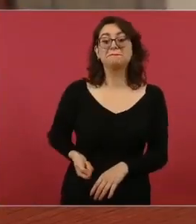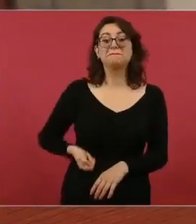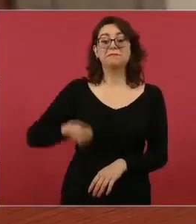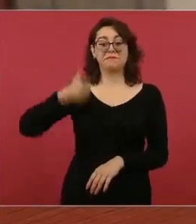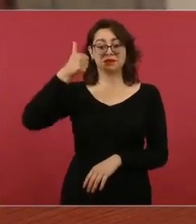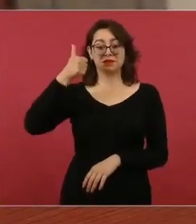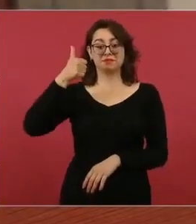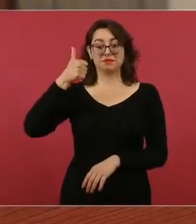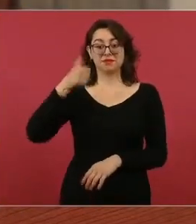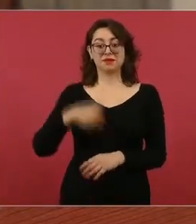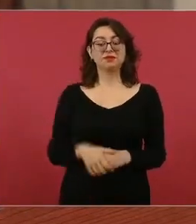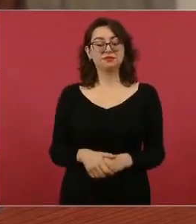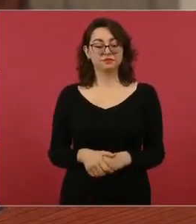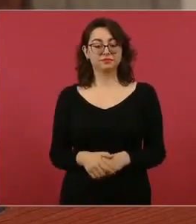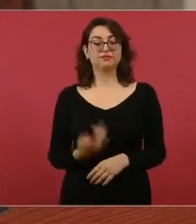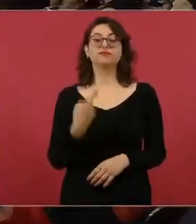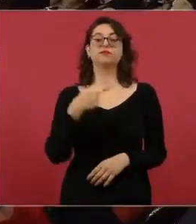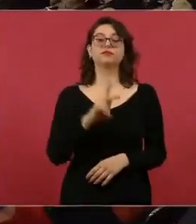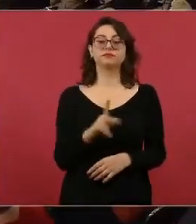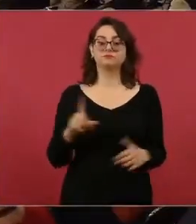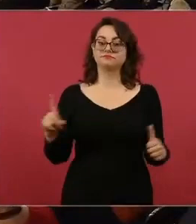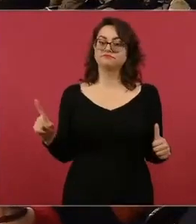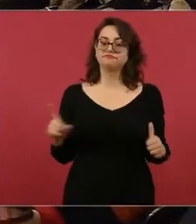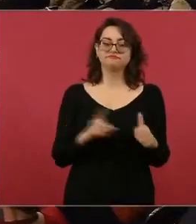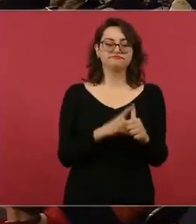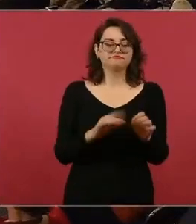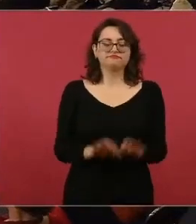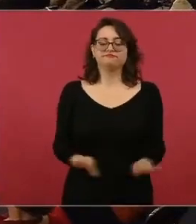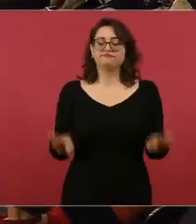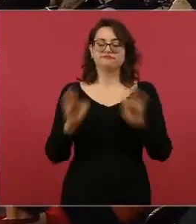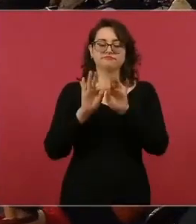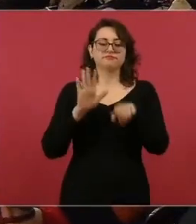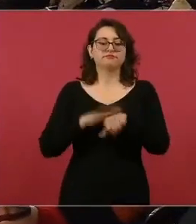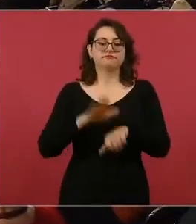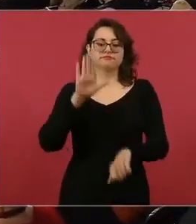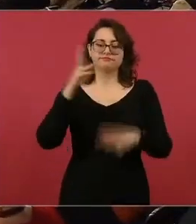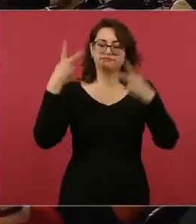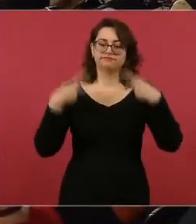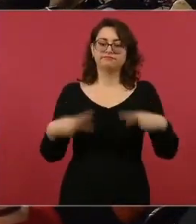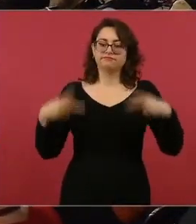Pero también abajo, que es lo más importante,